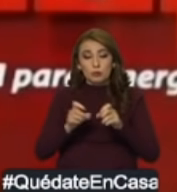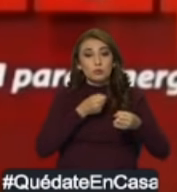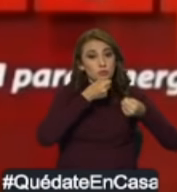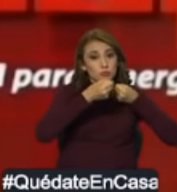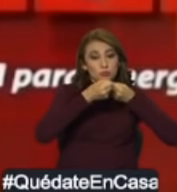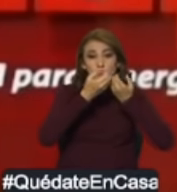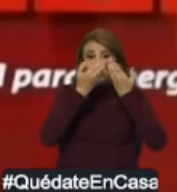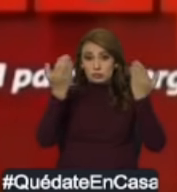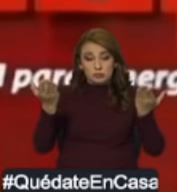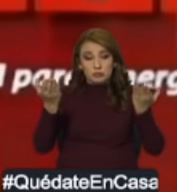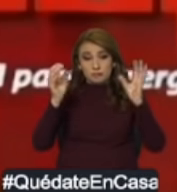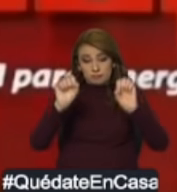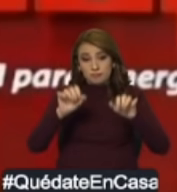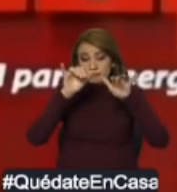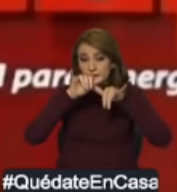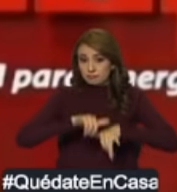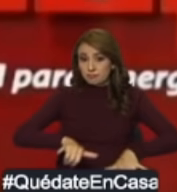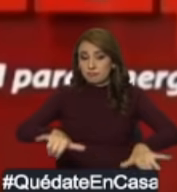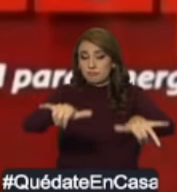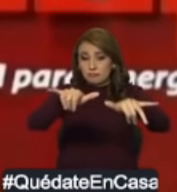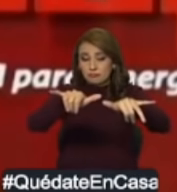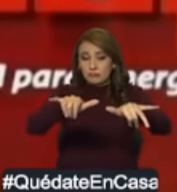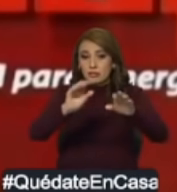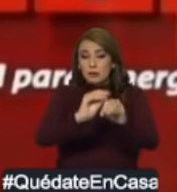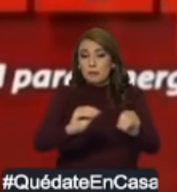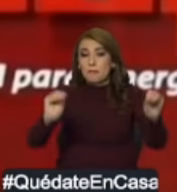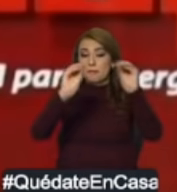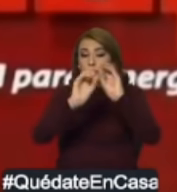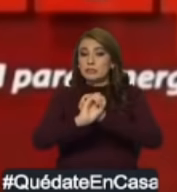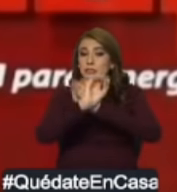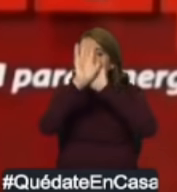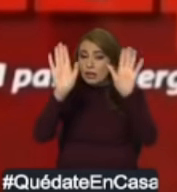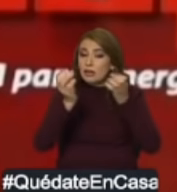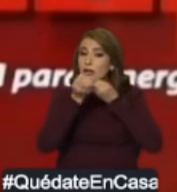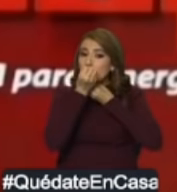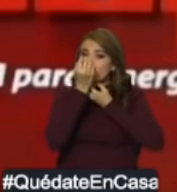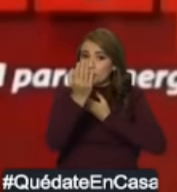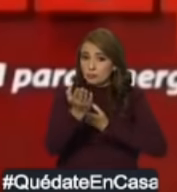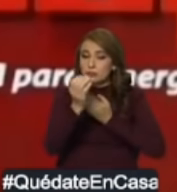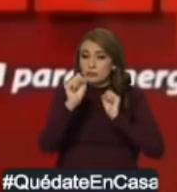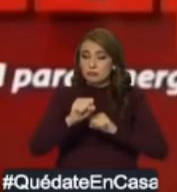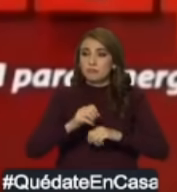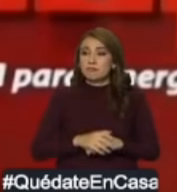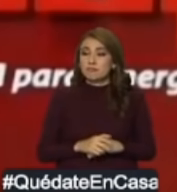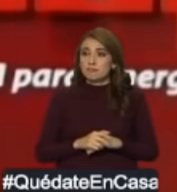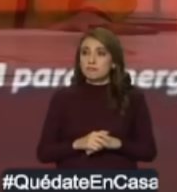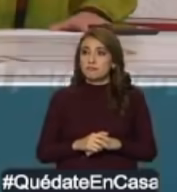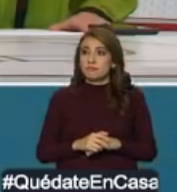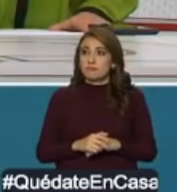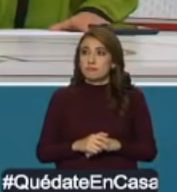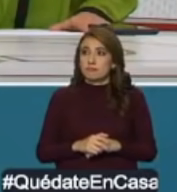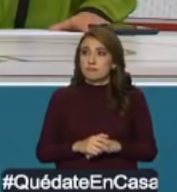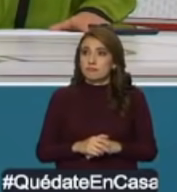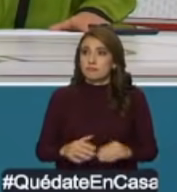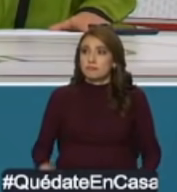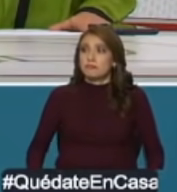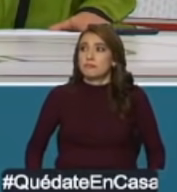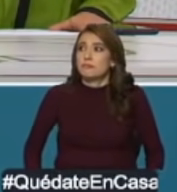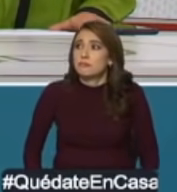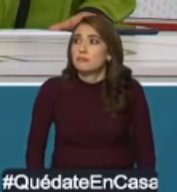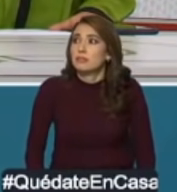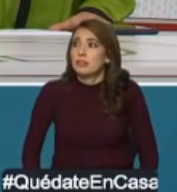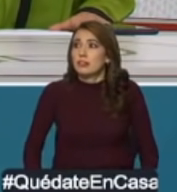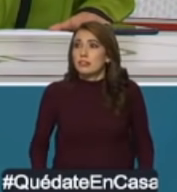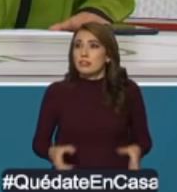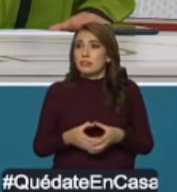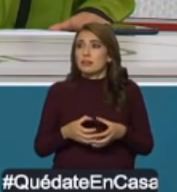de los medios de comunicación que nos ayuden a tener más clara la información que se ha presentado en esta tarde. Agradecemos las palabras de